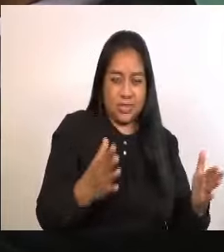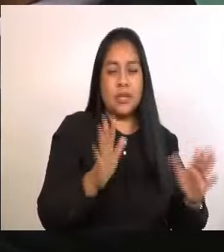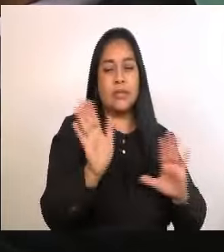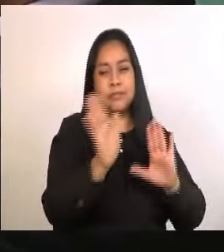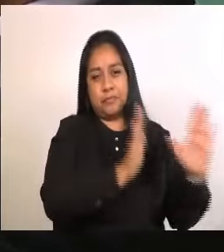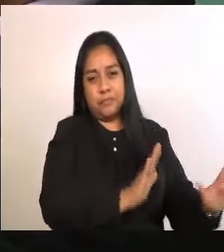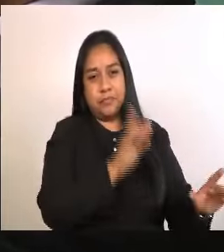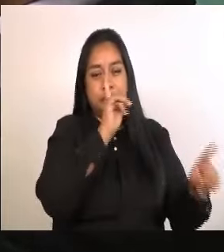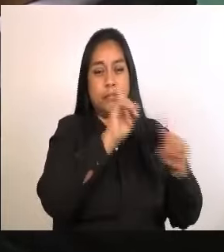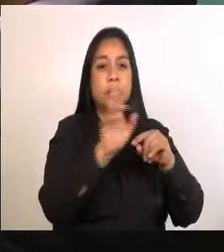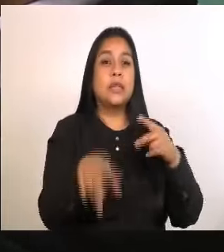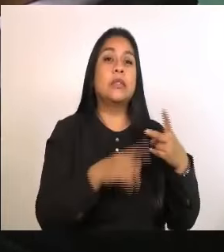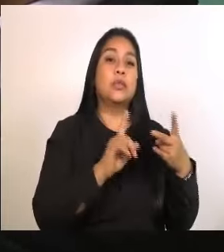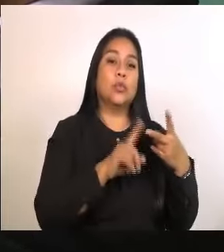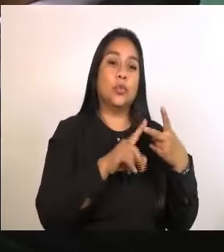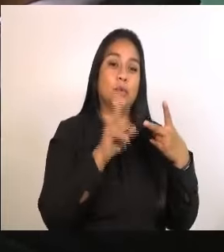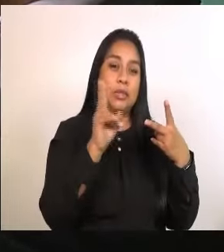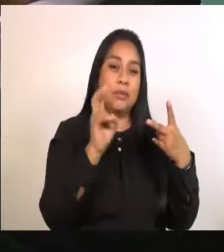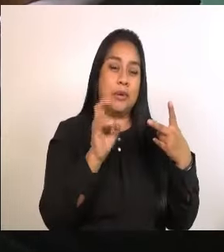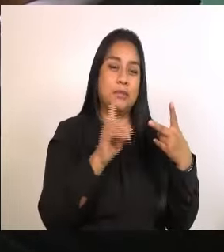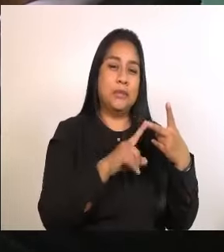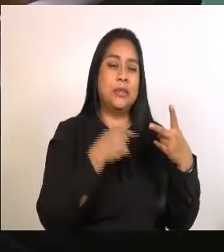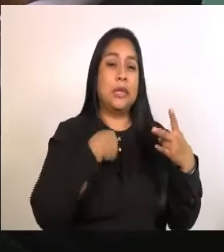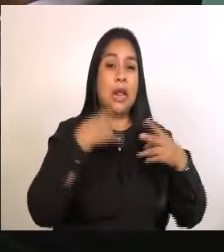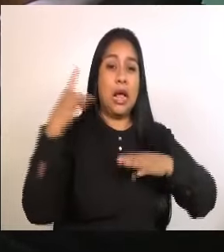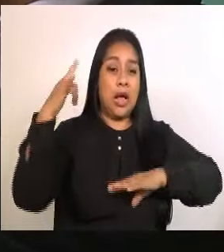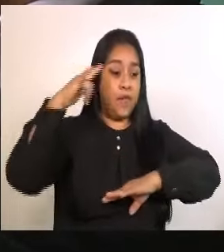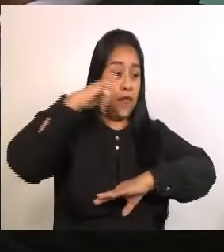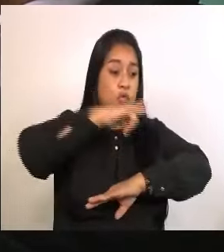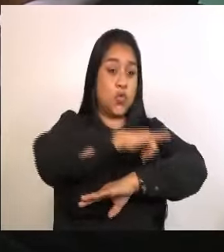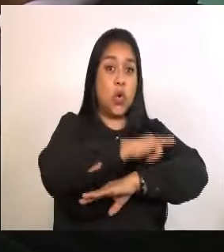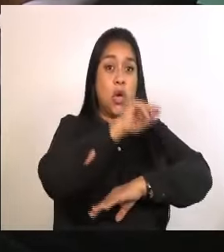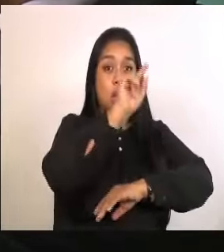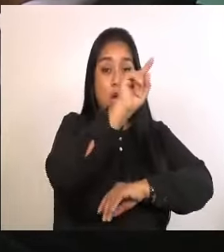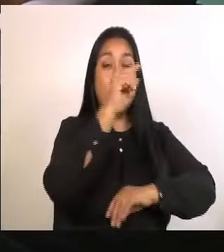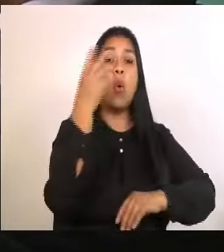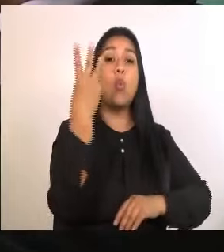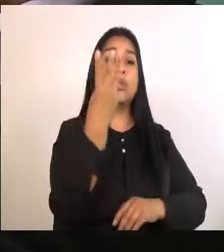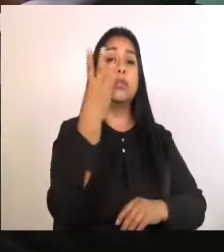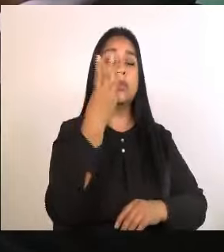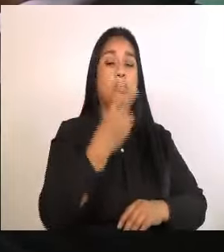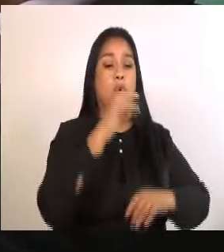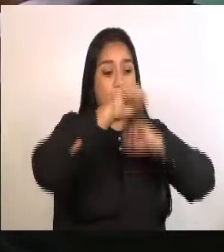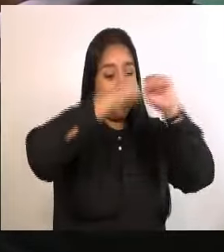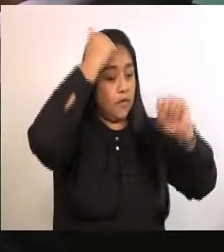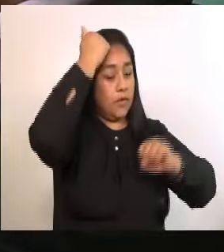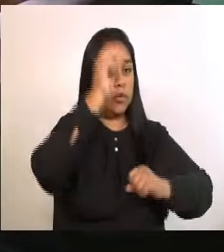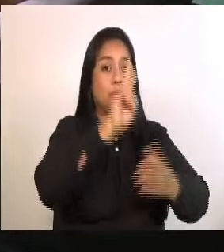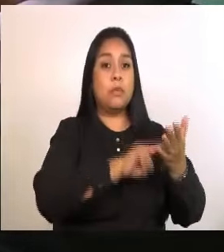lado. Y en segundo lugar, el avión que aterrizó en Washington en febrero de 2023 con los